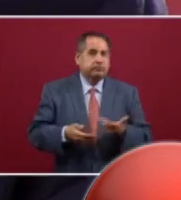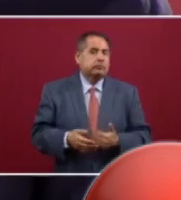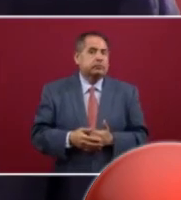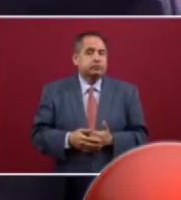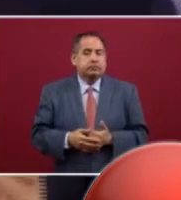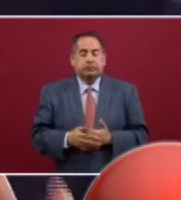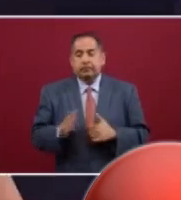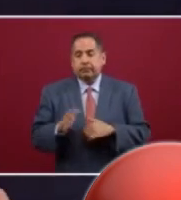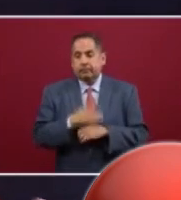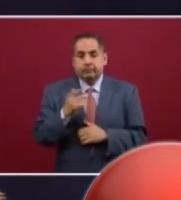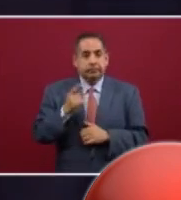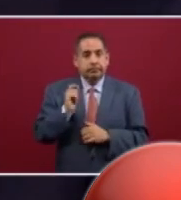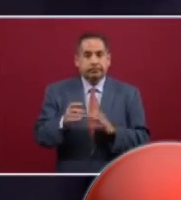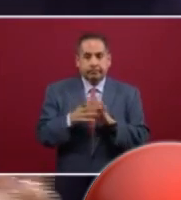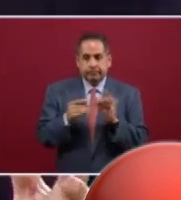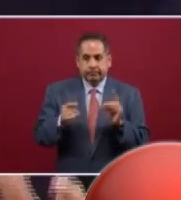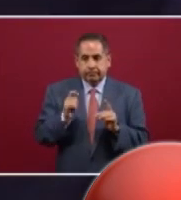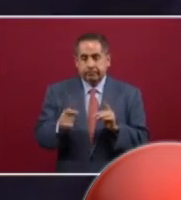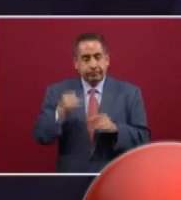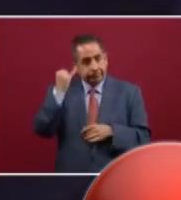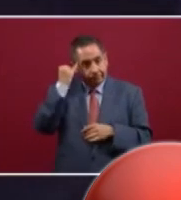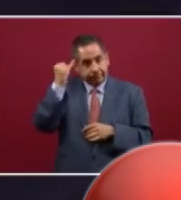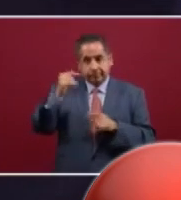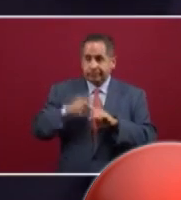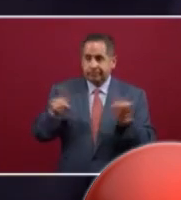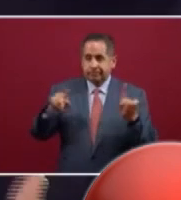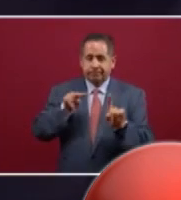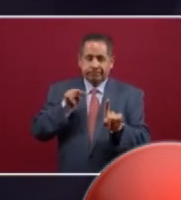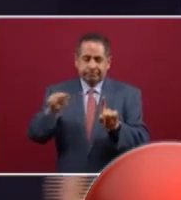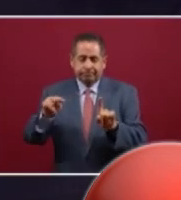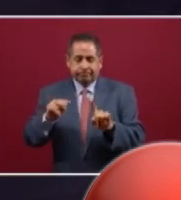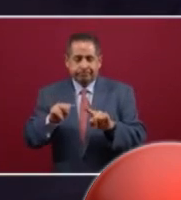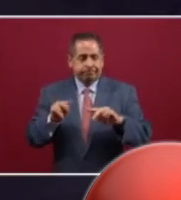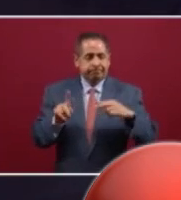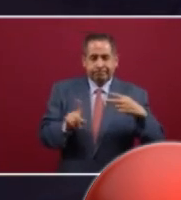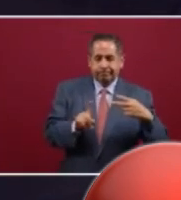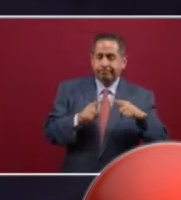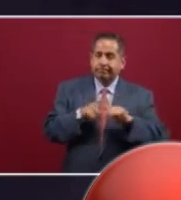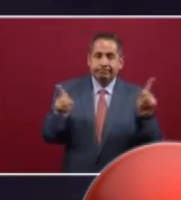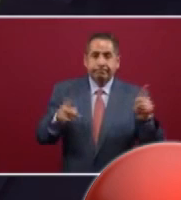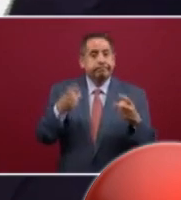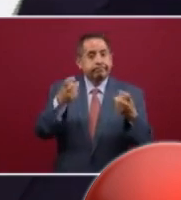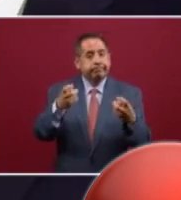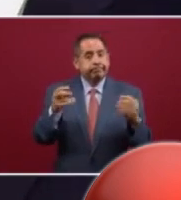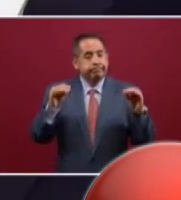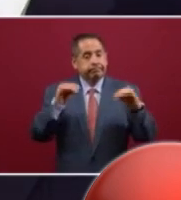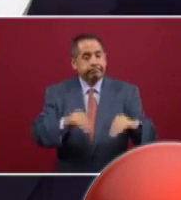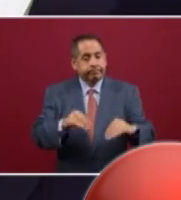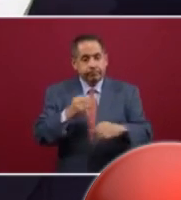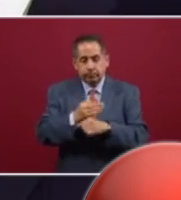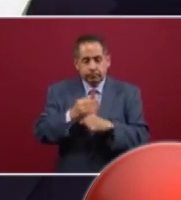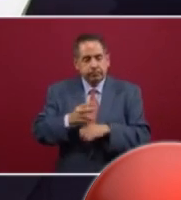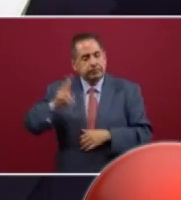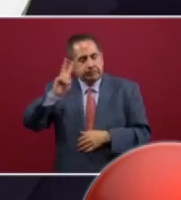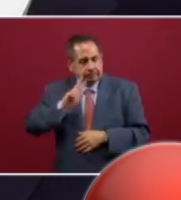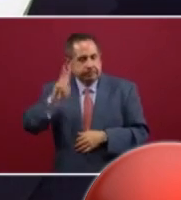Porque son, como aquí se ha dicho, concepciones distintas. Y eso es lo que está ahora en cuestión.